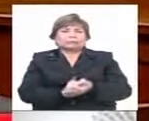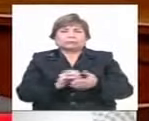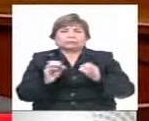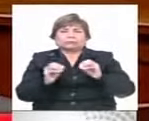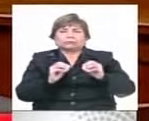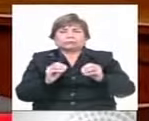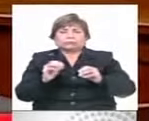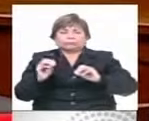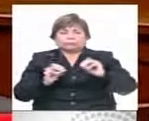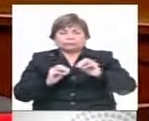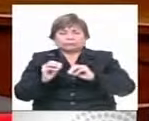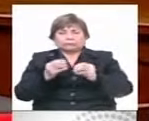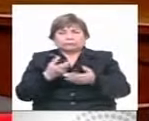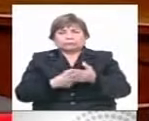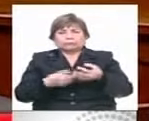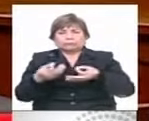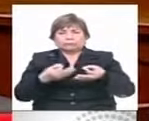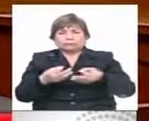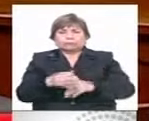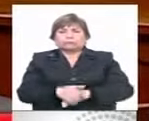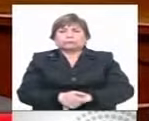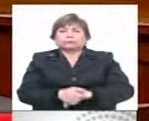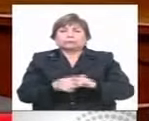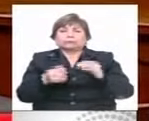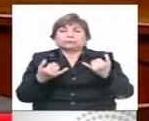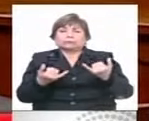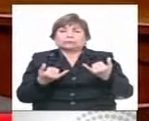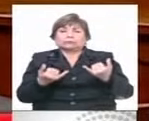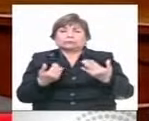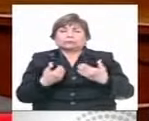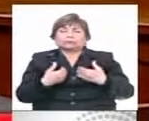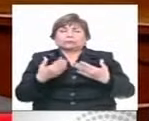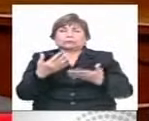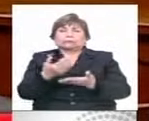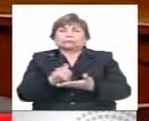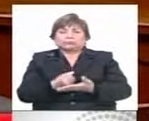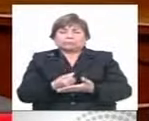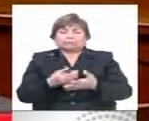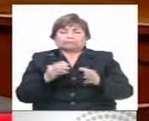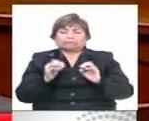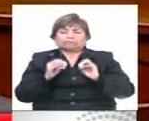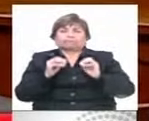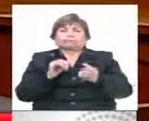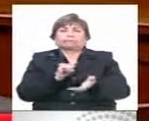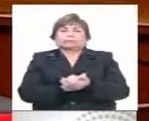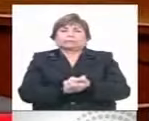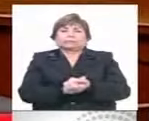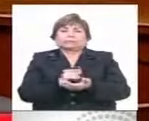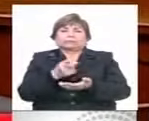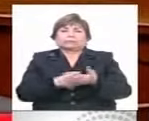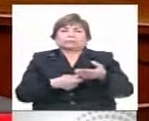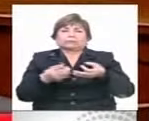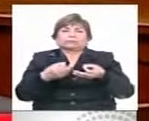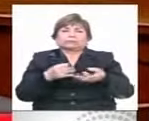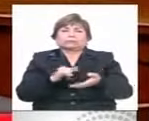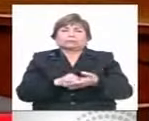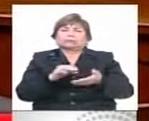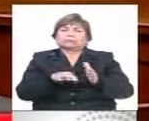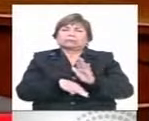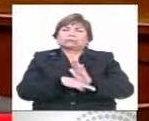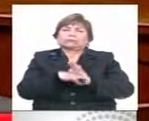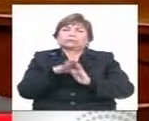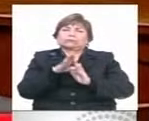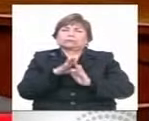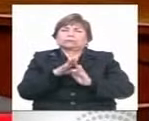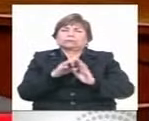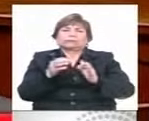y reactivación de la economía. Ahora nos toca consolidar y apuntalar el crecimiento económico para una mayor